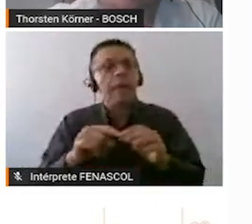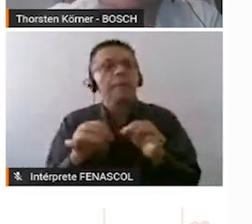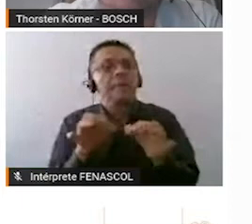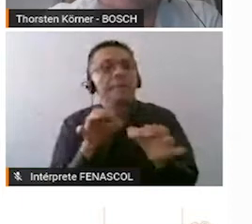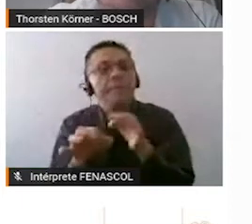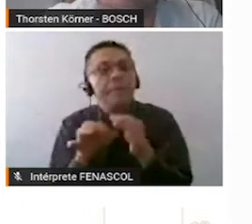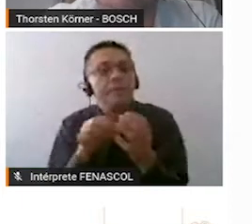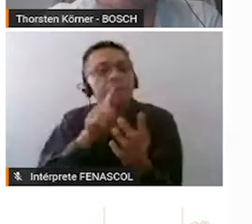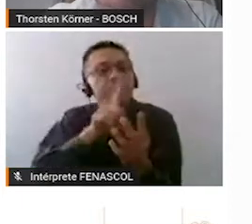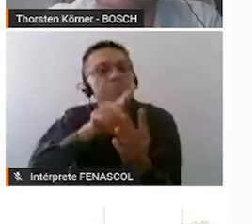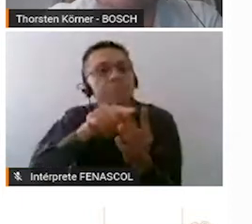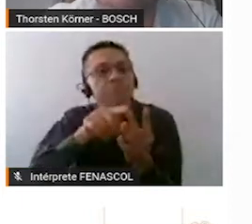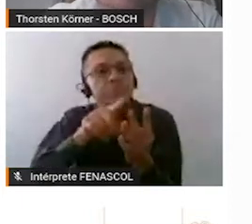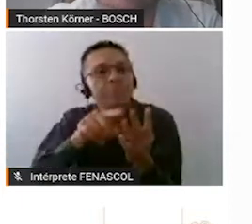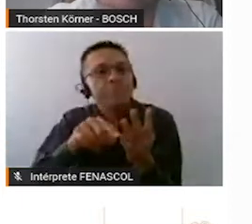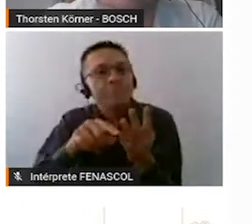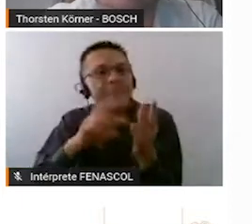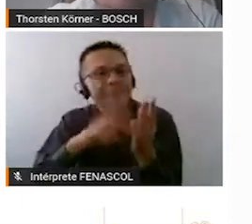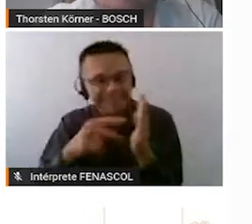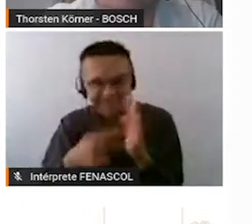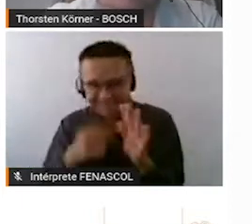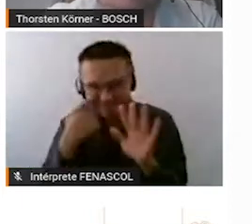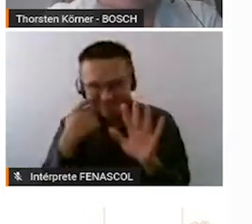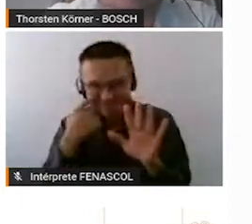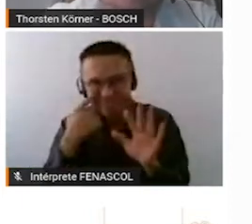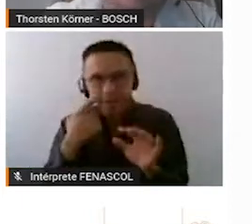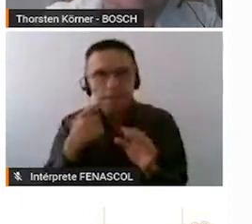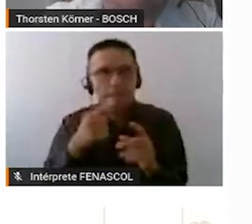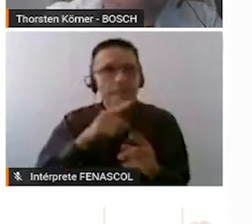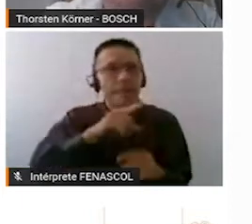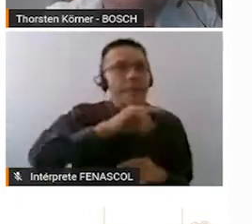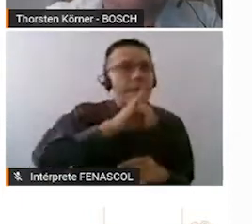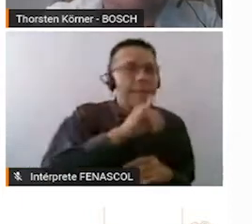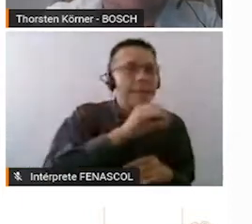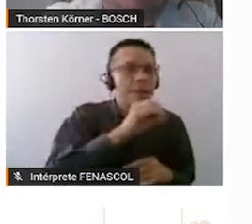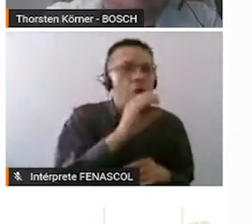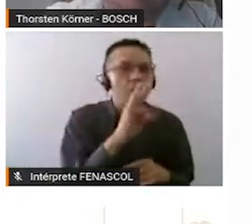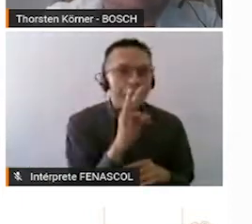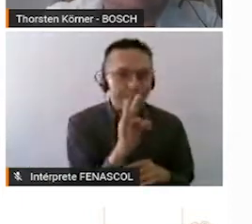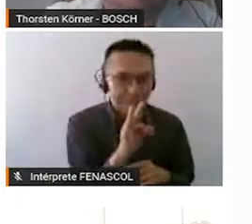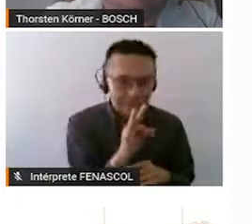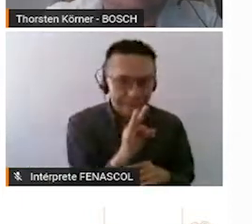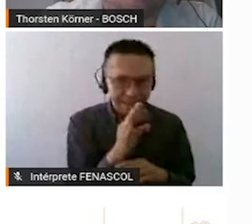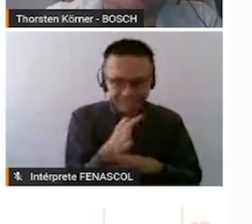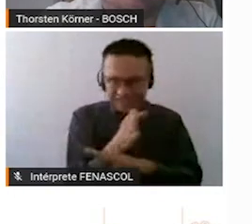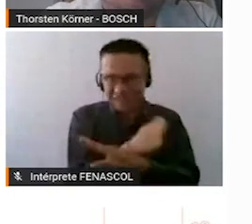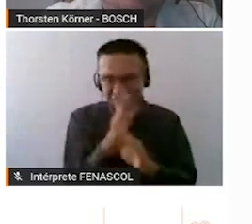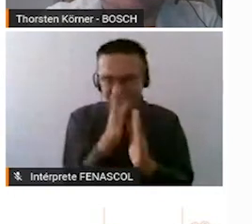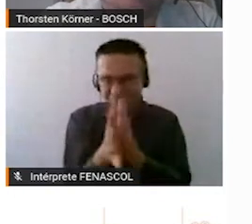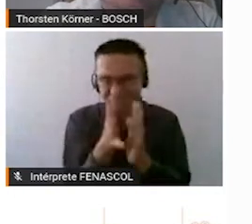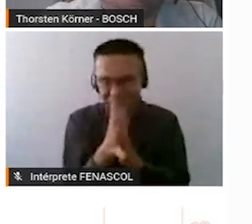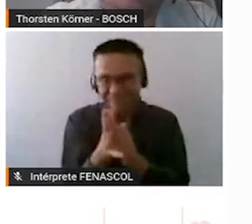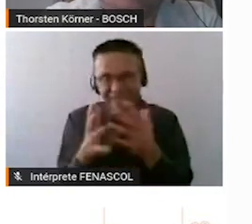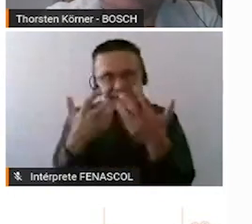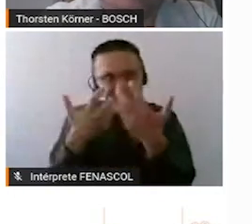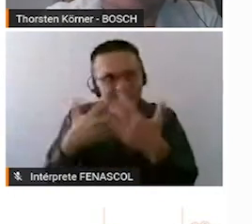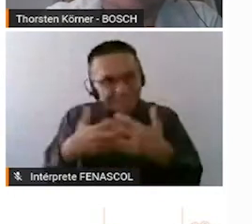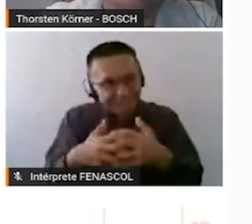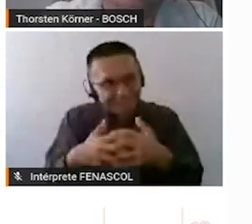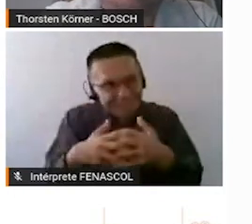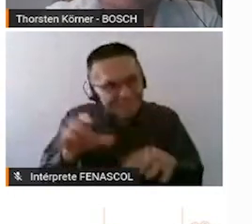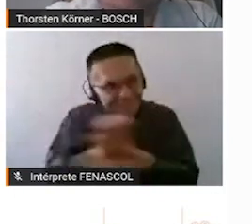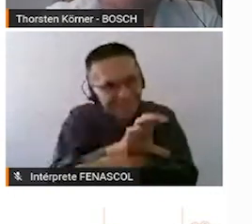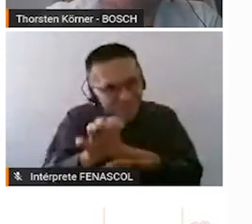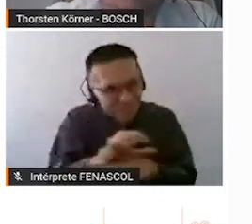se conocen dentro del mundo de la industria 4.0, que es el IoT, que ya lo vimos, el Internet de las Cosas,